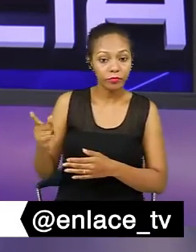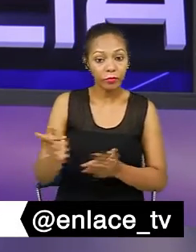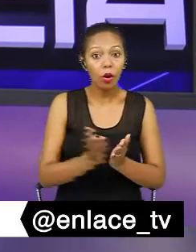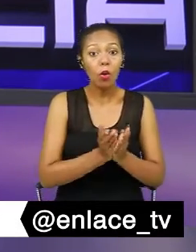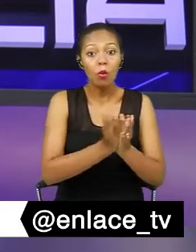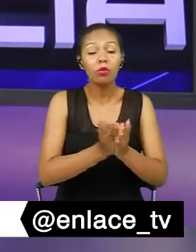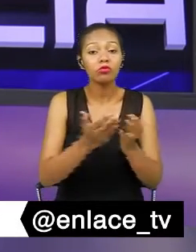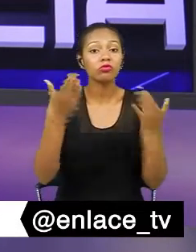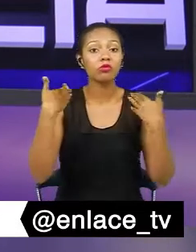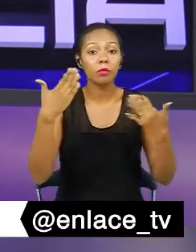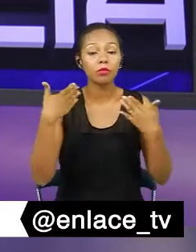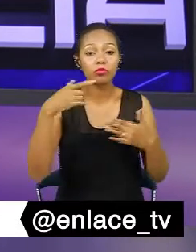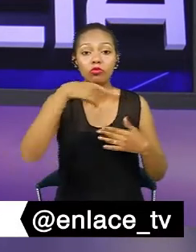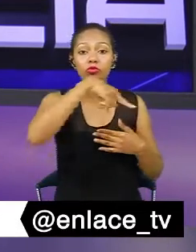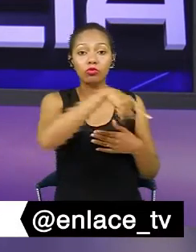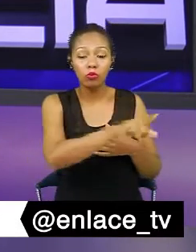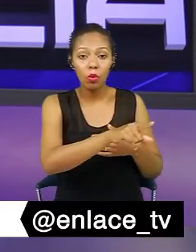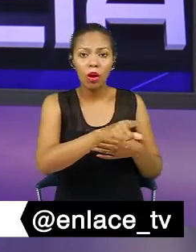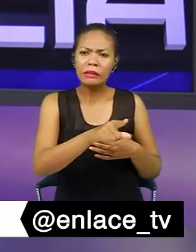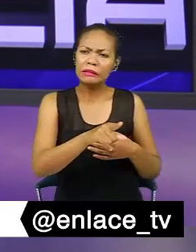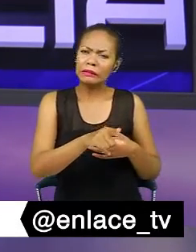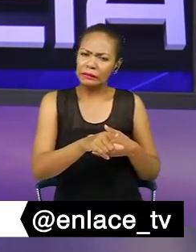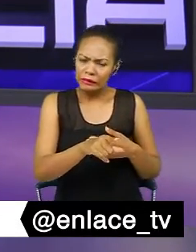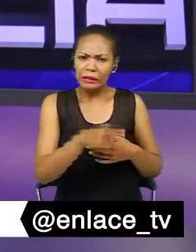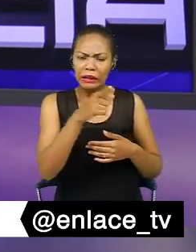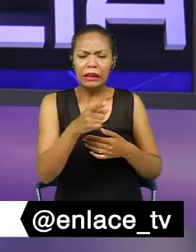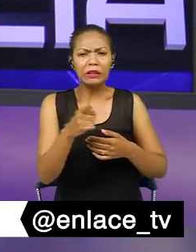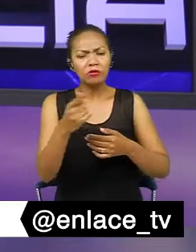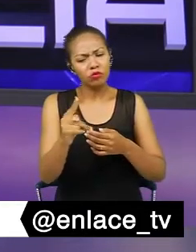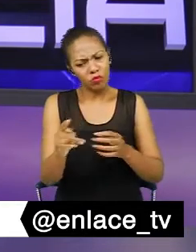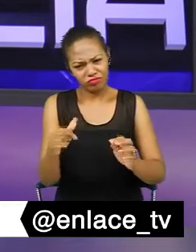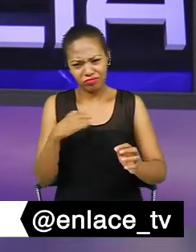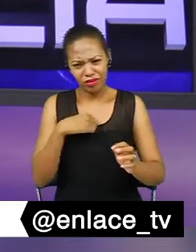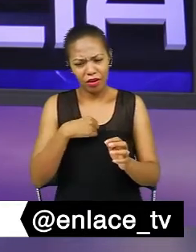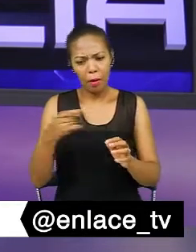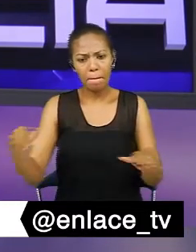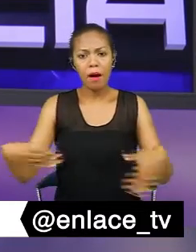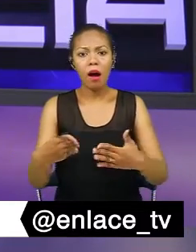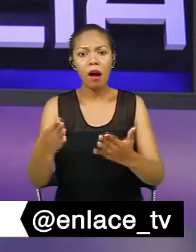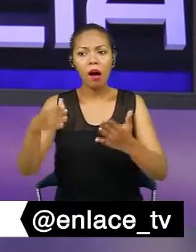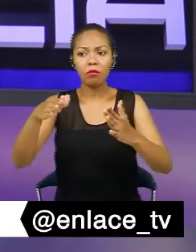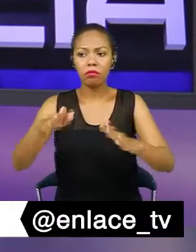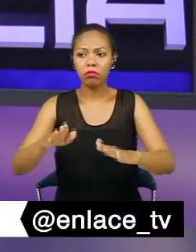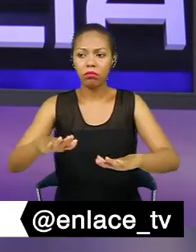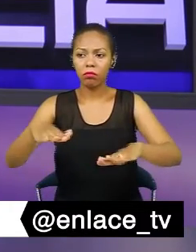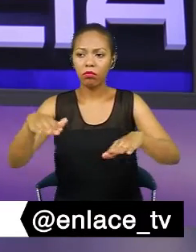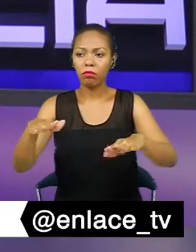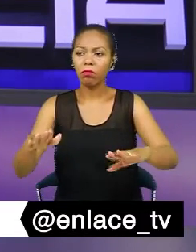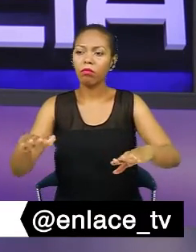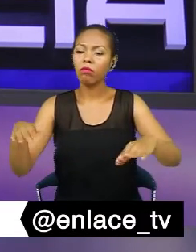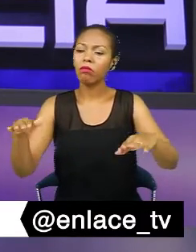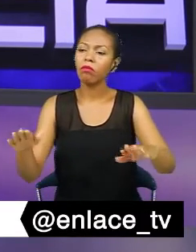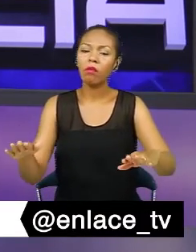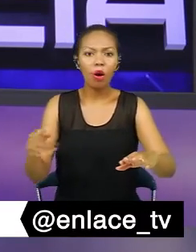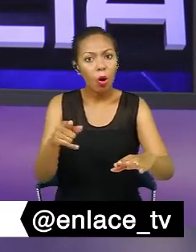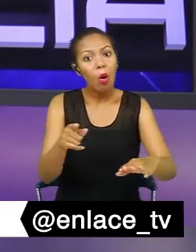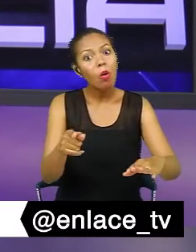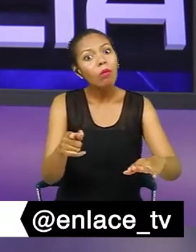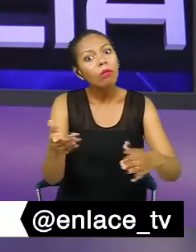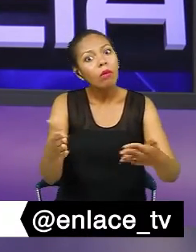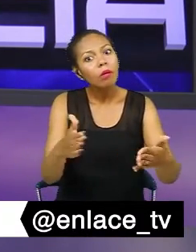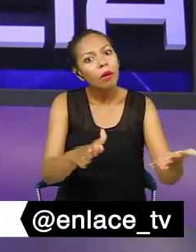3.000 peces en la quebrada La Cascajera que desemboca al río Sogamoso. La CAS y la Secretaría de Medio Ambiente de Puerto Wilches inspeccionaron la zona